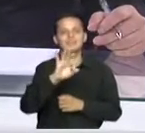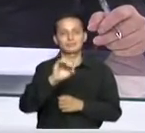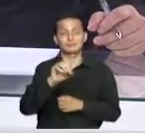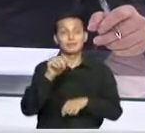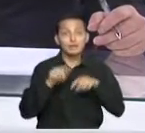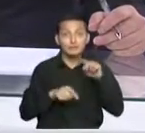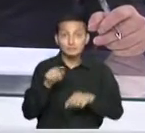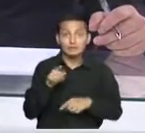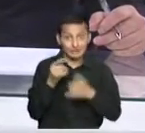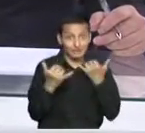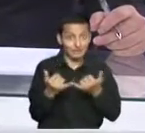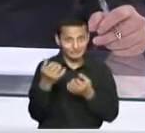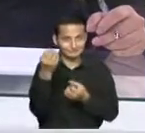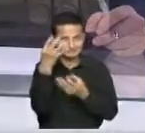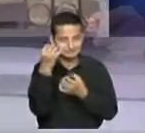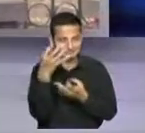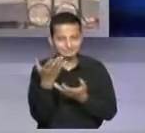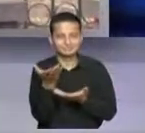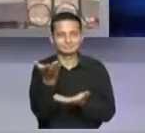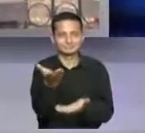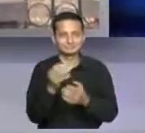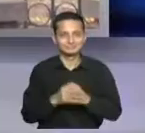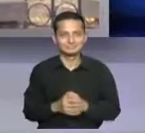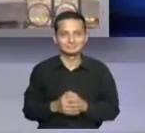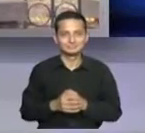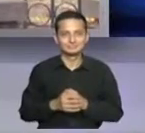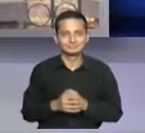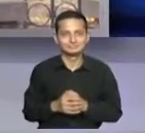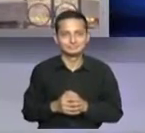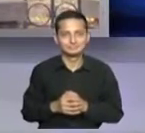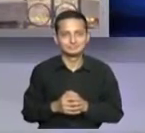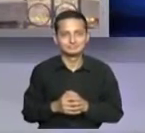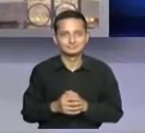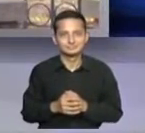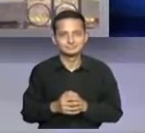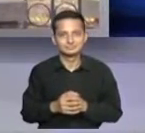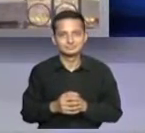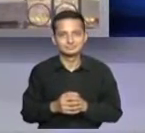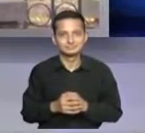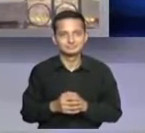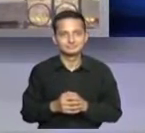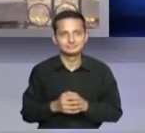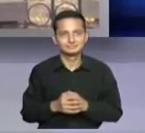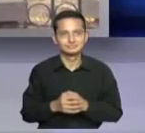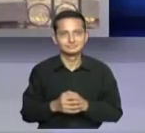se origina la noticia, nos informa nuestra compañera Caterine Morejo.